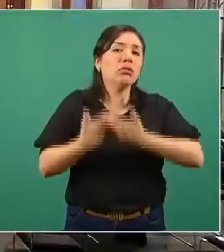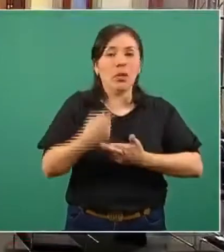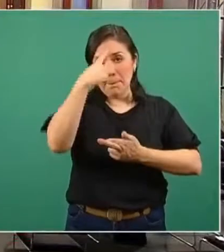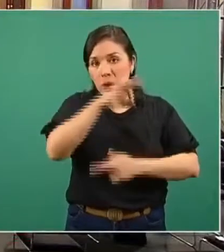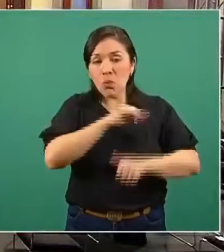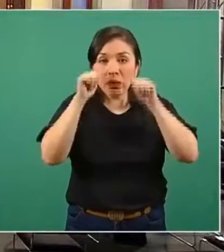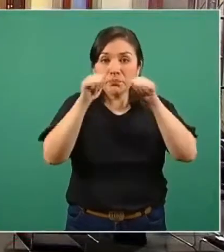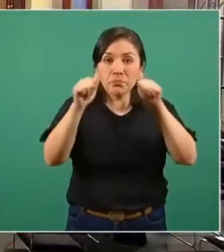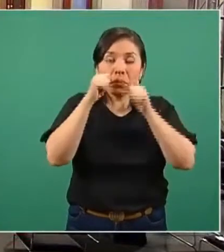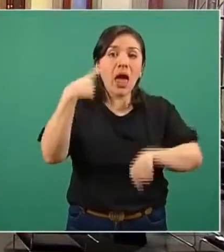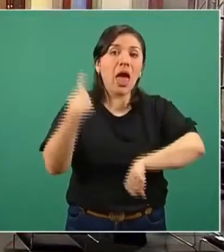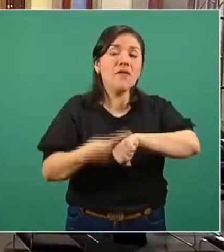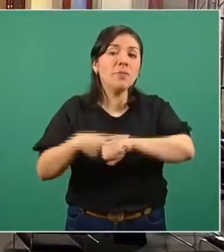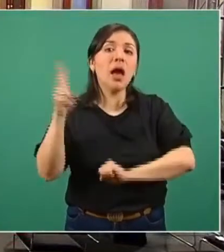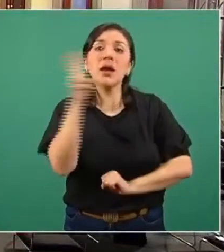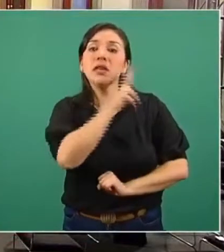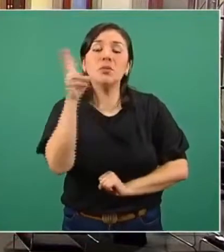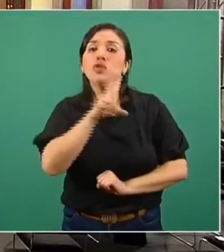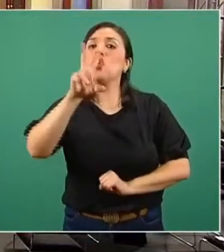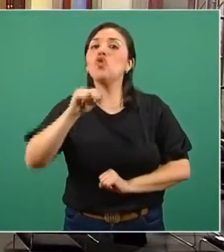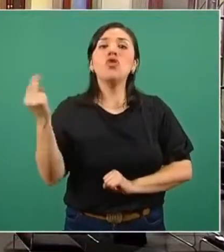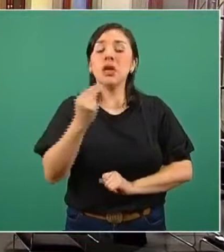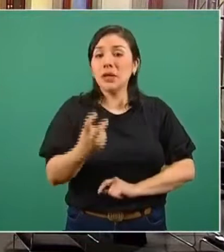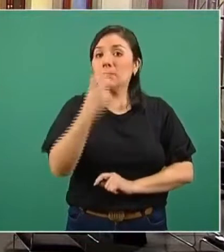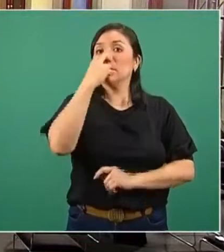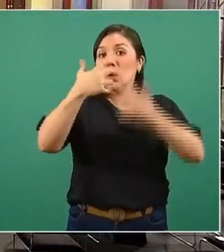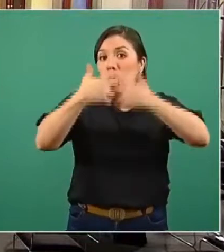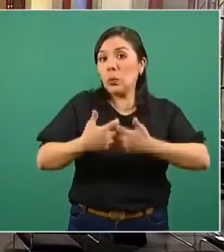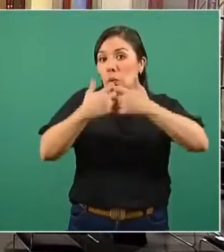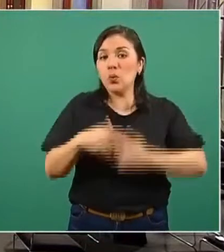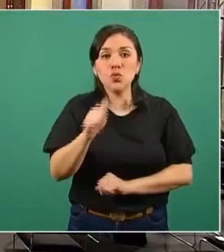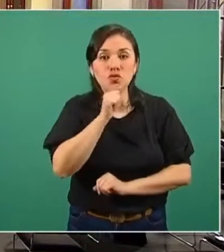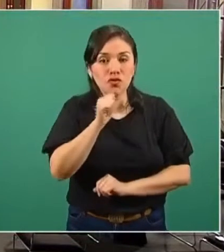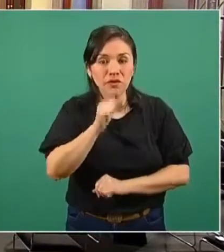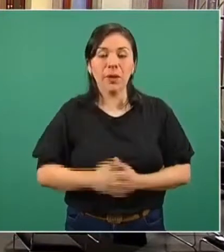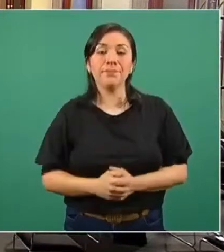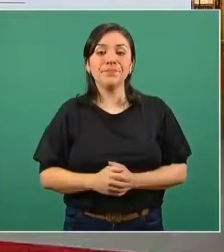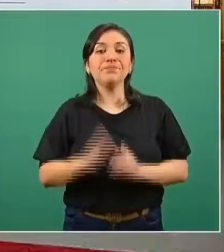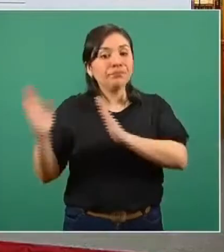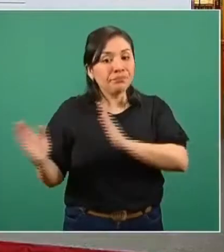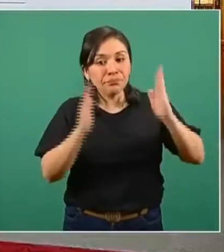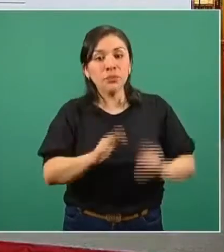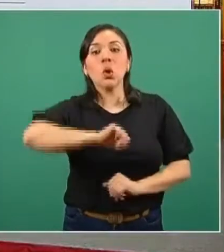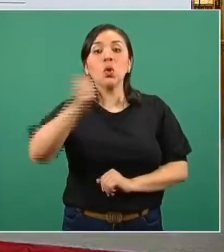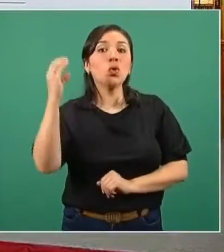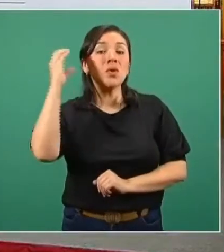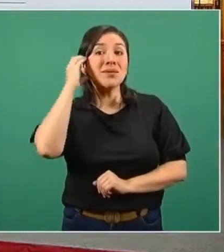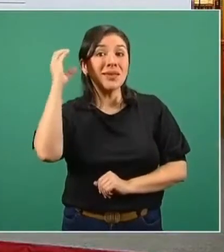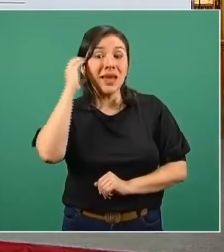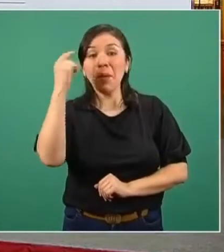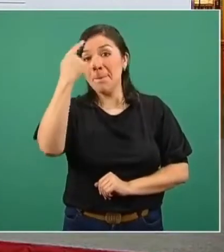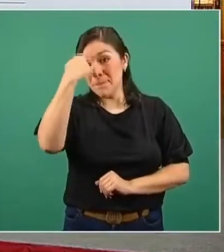para infección respiratoria aguda grave que no requiere de cuidados críticos. Sobre la disponibilidad de camas